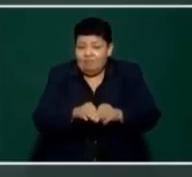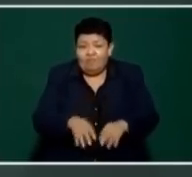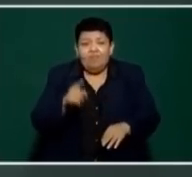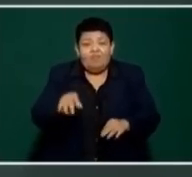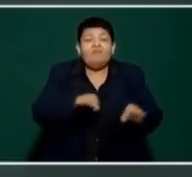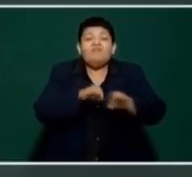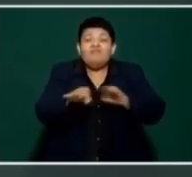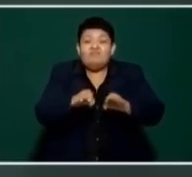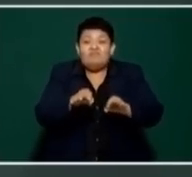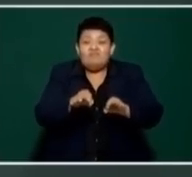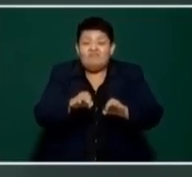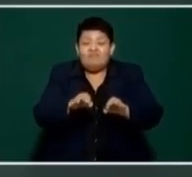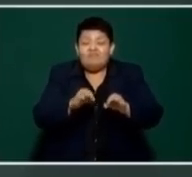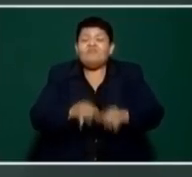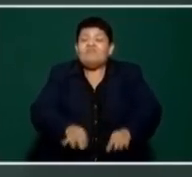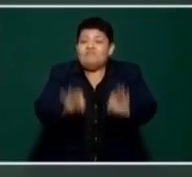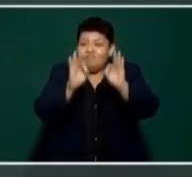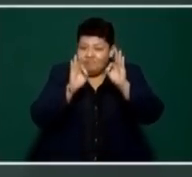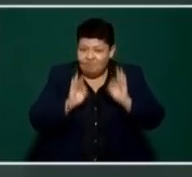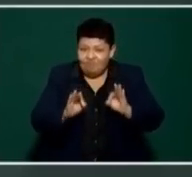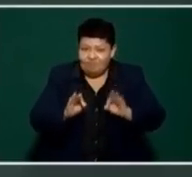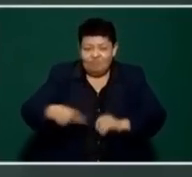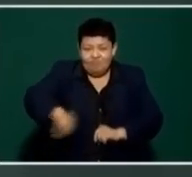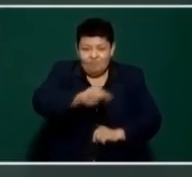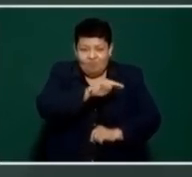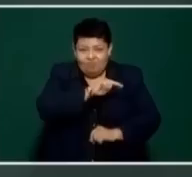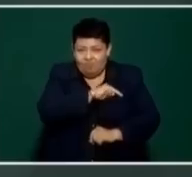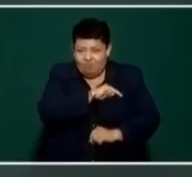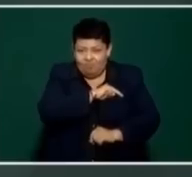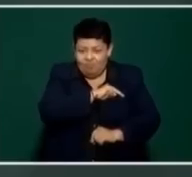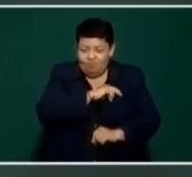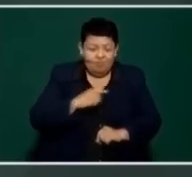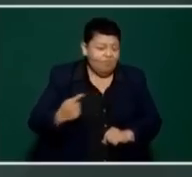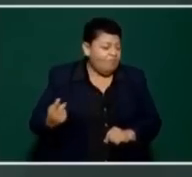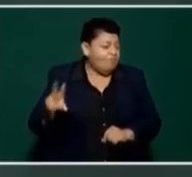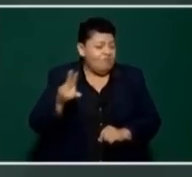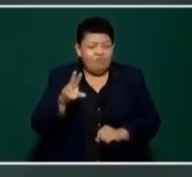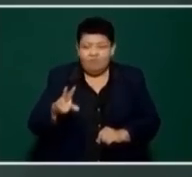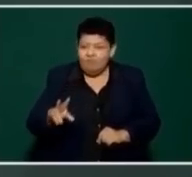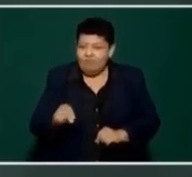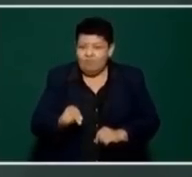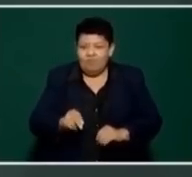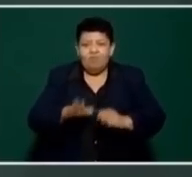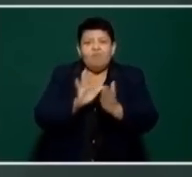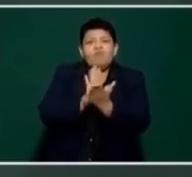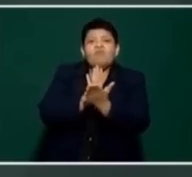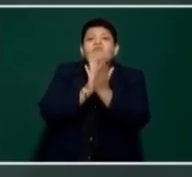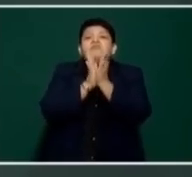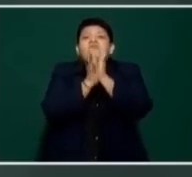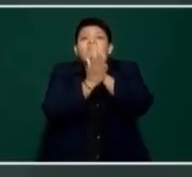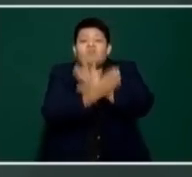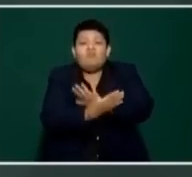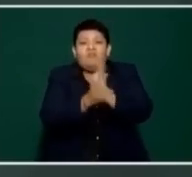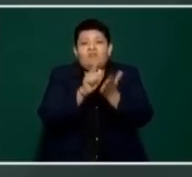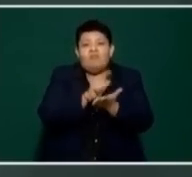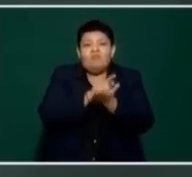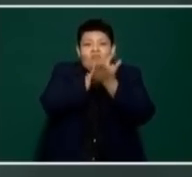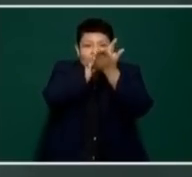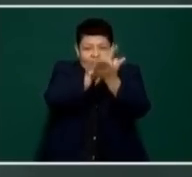función principal. Pero en lo que corresponde a nosotros, no alentar nada que modifique el marco